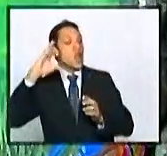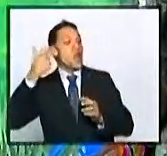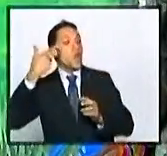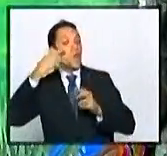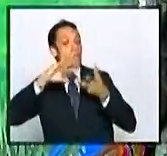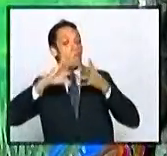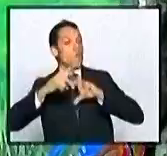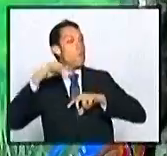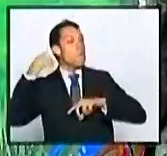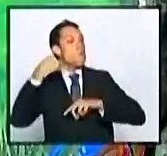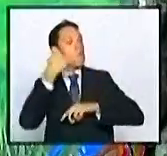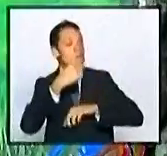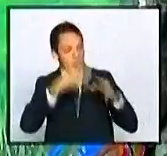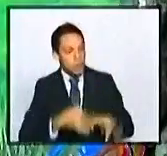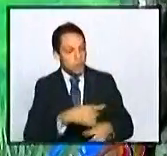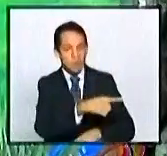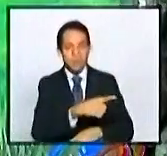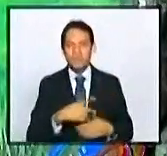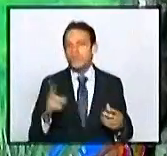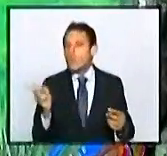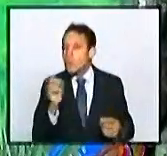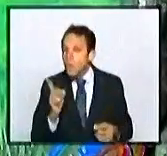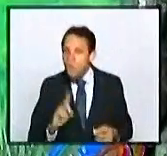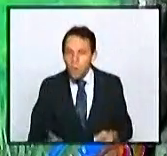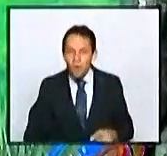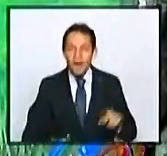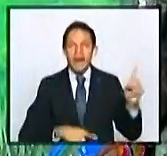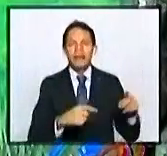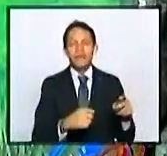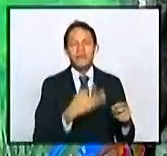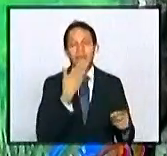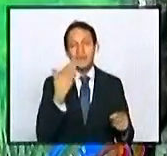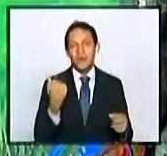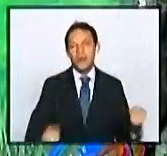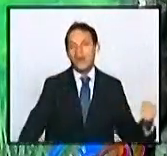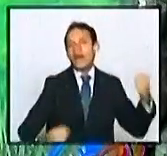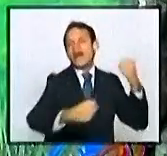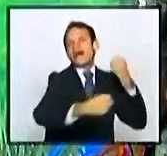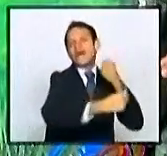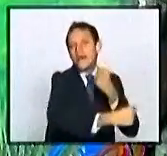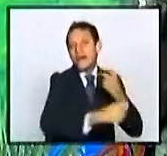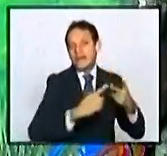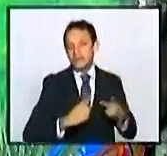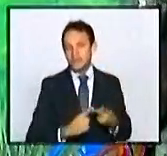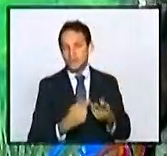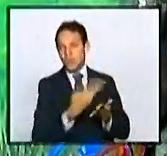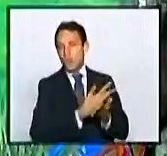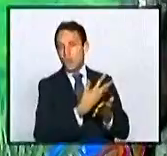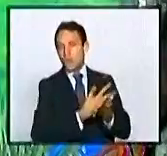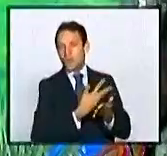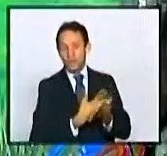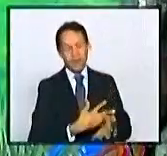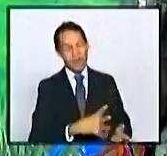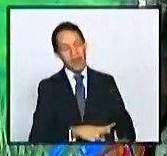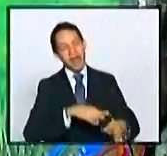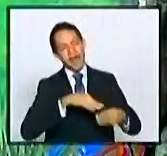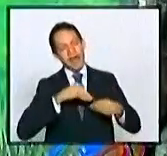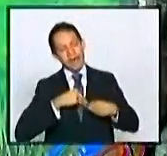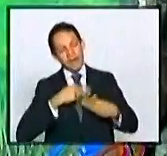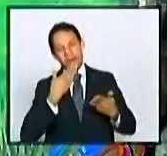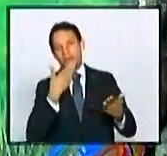concepto. ¿Cuántos pacientes se alivian más con un abrazo, con escucharlos, que con el mejor medicamento que existe de